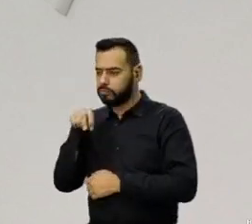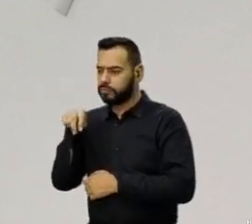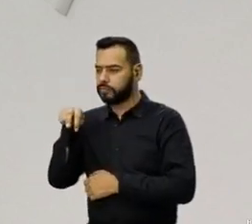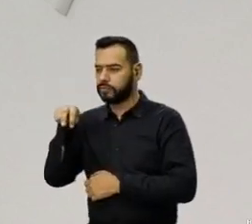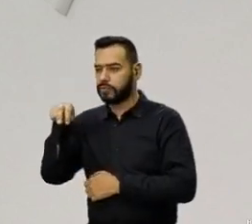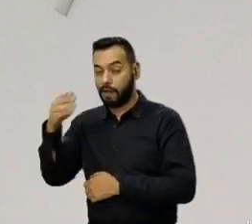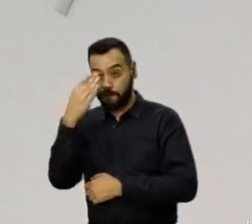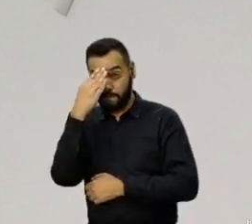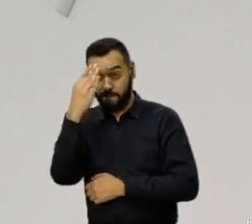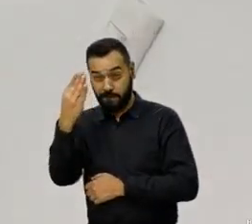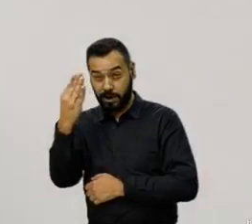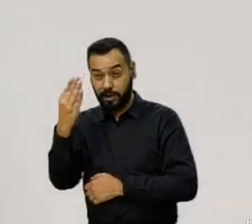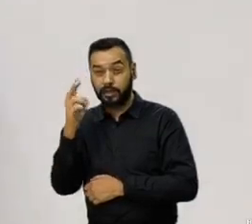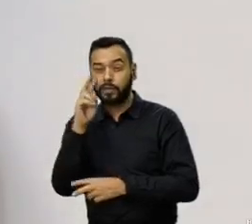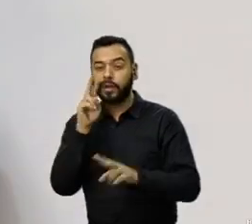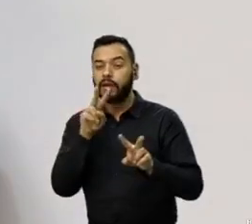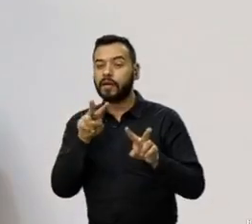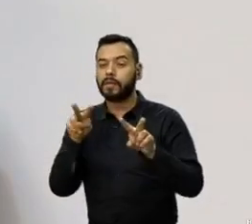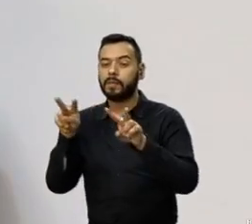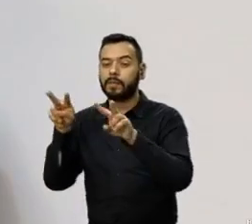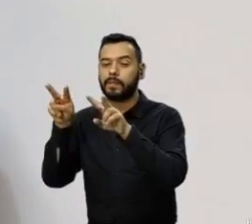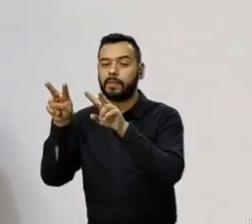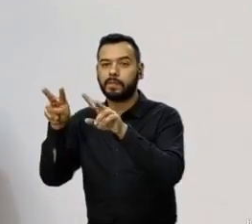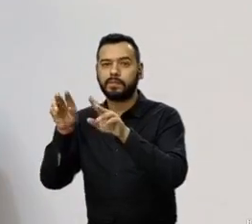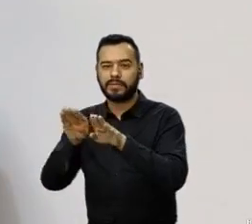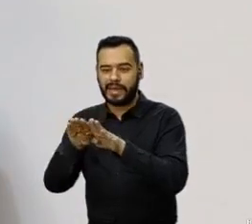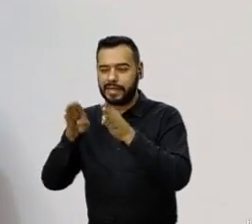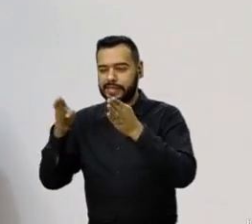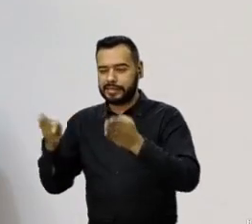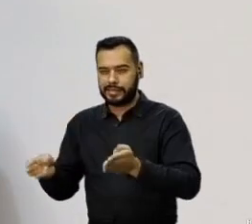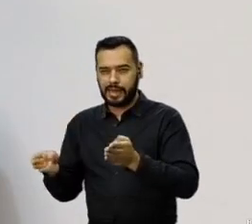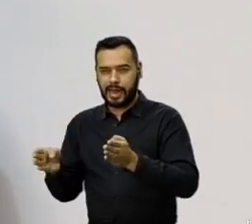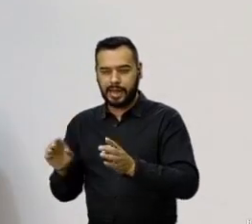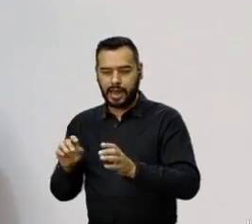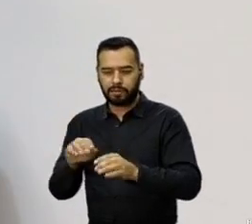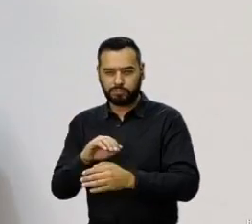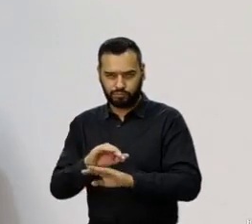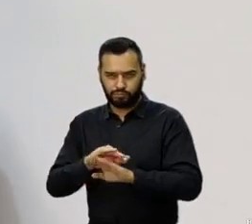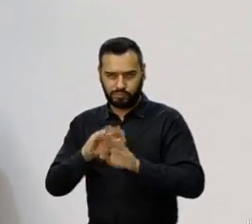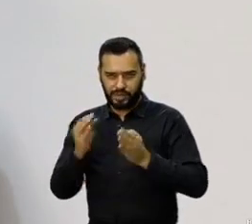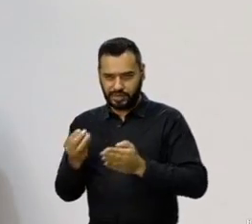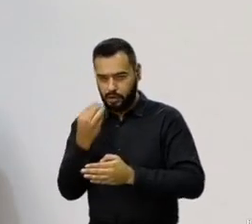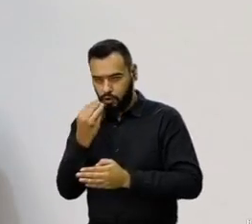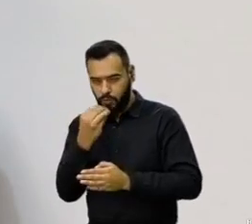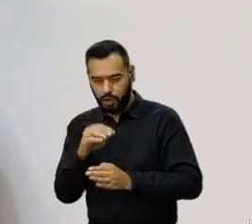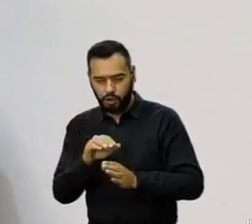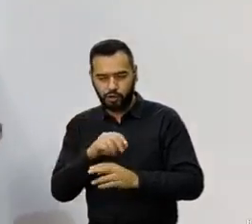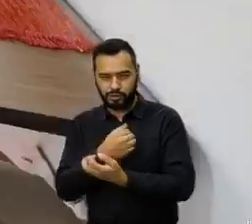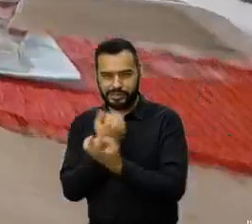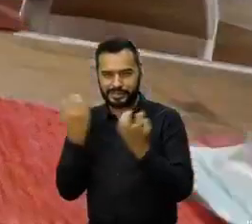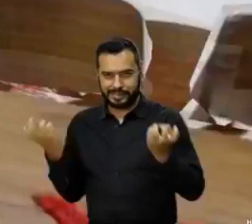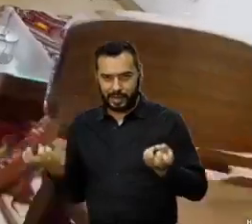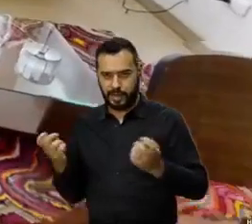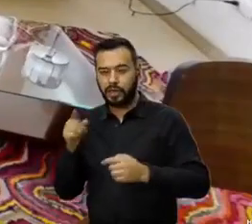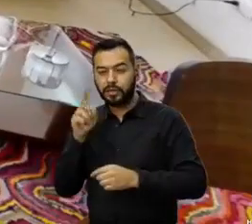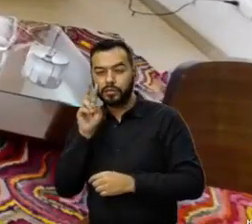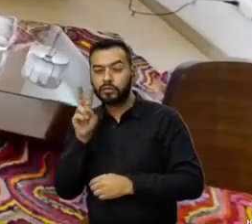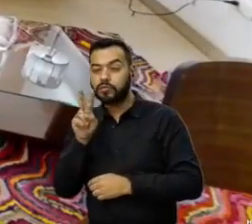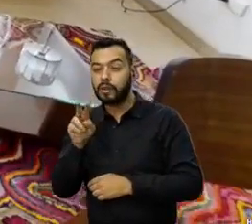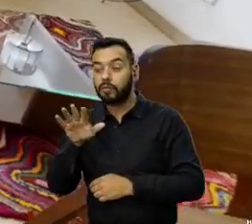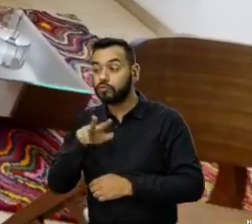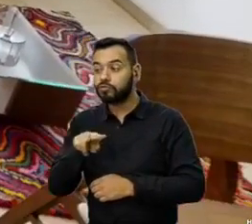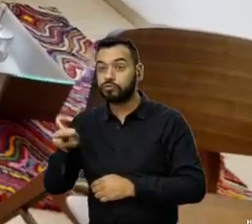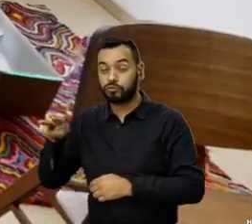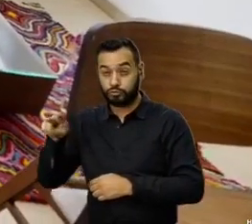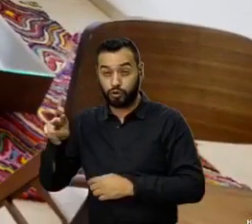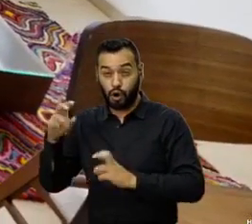dirigirnos al frente para poder visualizar mejor nuestra sala comedor como lo estamos viendo en este momento en compensar uno